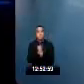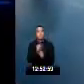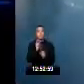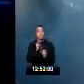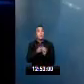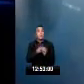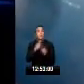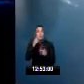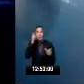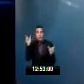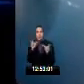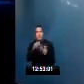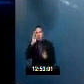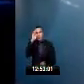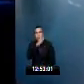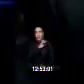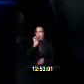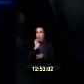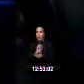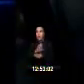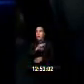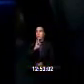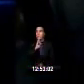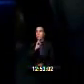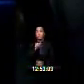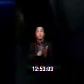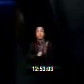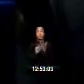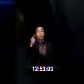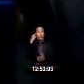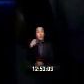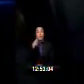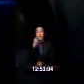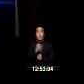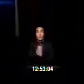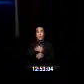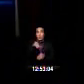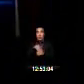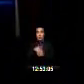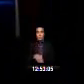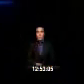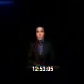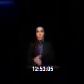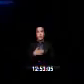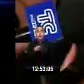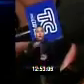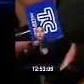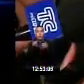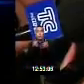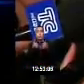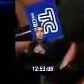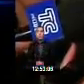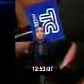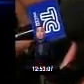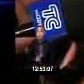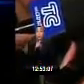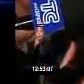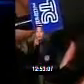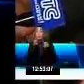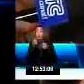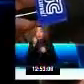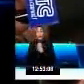Fuerzas Armadas y Policía Ecuatoriana. La ministra de Gobierno, María Paula Romo, dijo que las operaciones del Orion están reguladas. ¿Quién regula